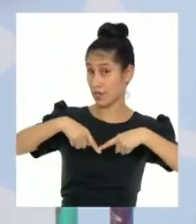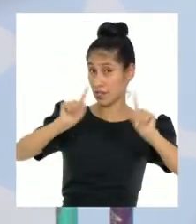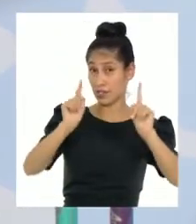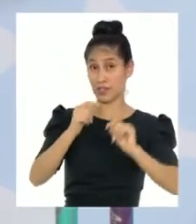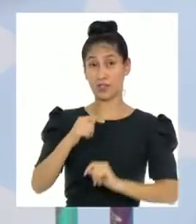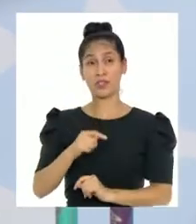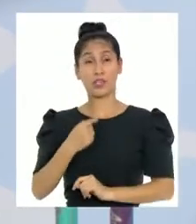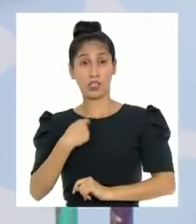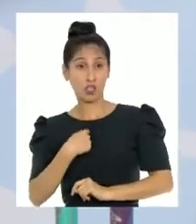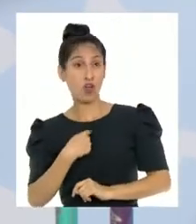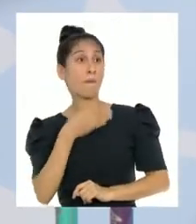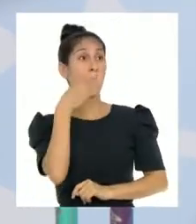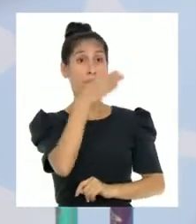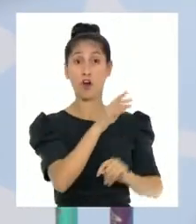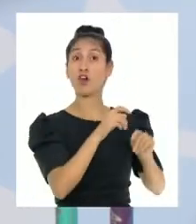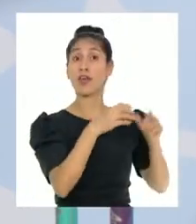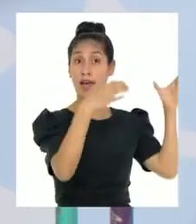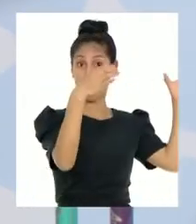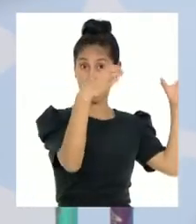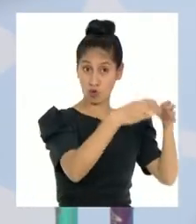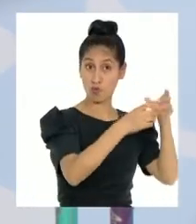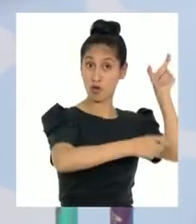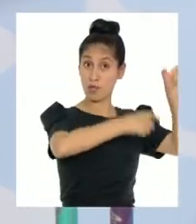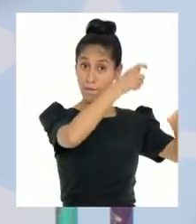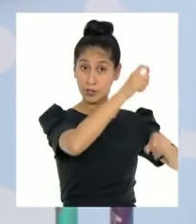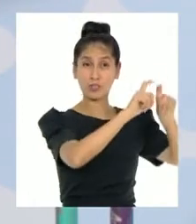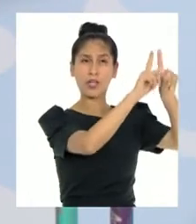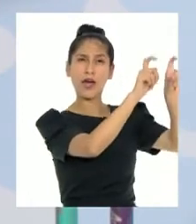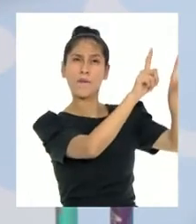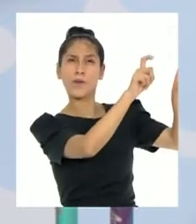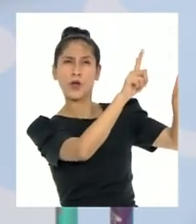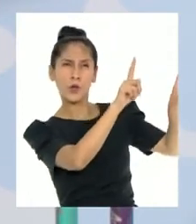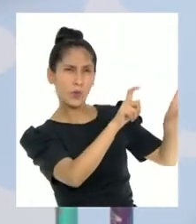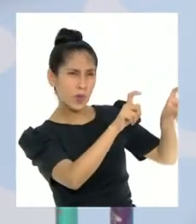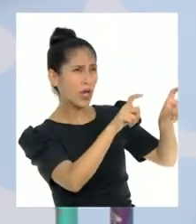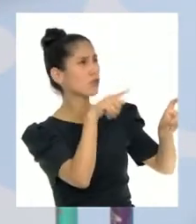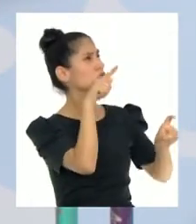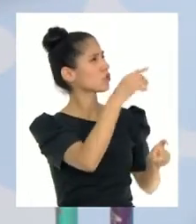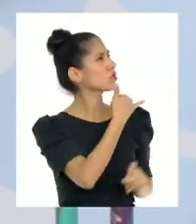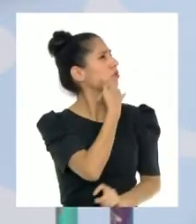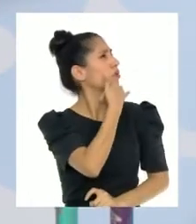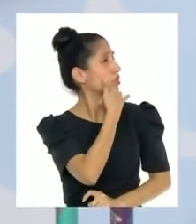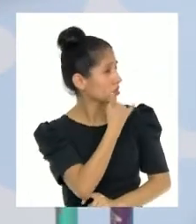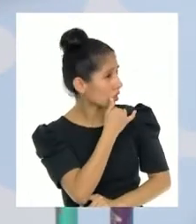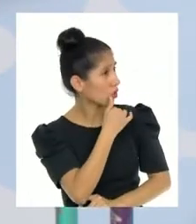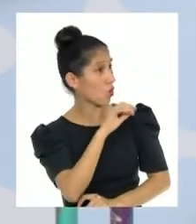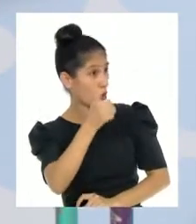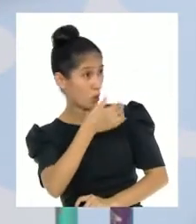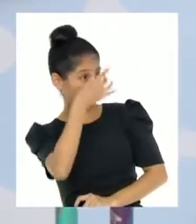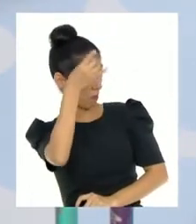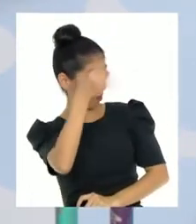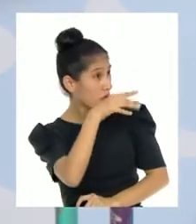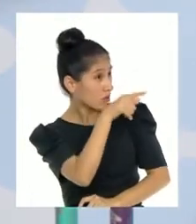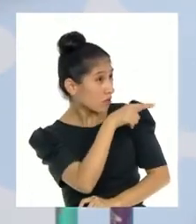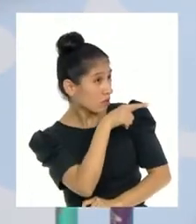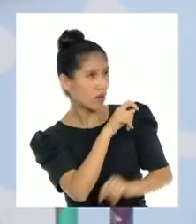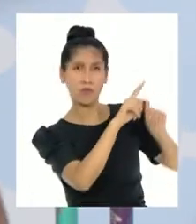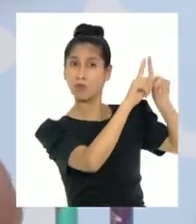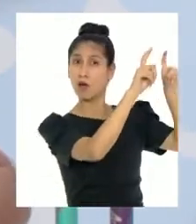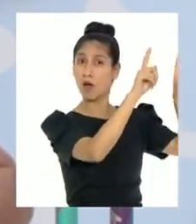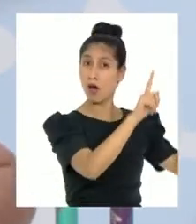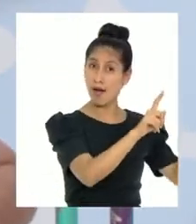una encuesta que muestra los porcentajes de racismo, sería un argumento de autoridad. Si me enfoco